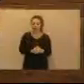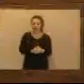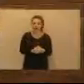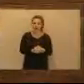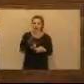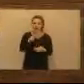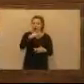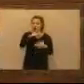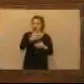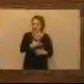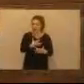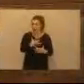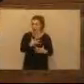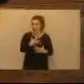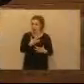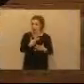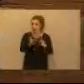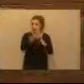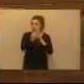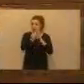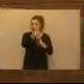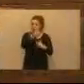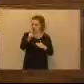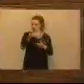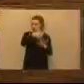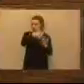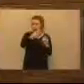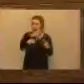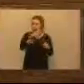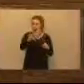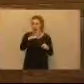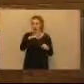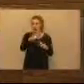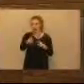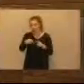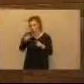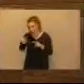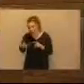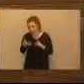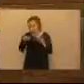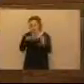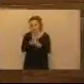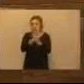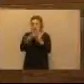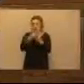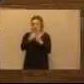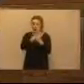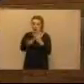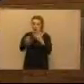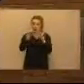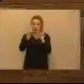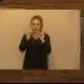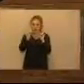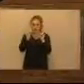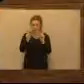que actualmente están implantadas en los conservatorios y dejando para después o para el final la situación del profesorado